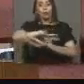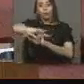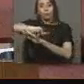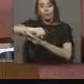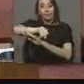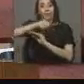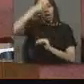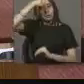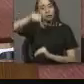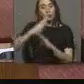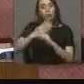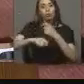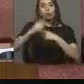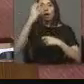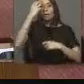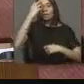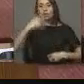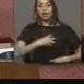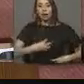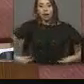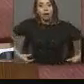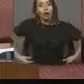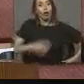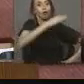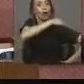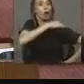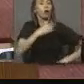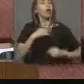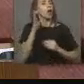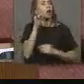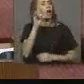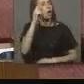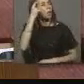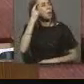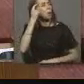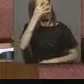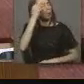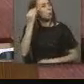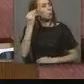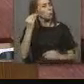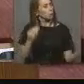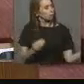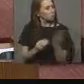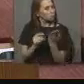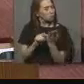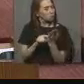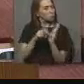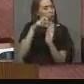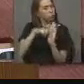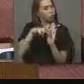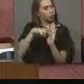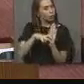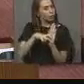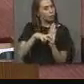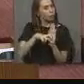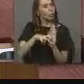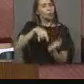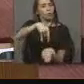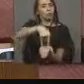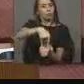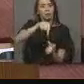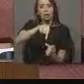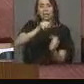sancionar el tráfico de órganos. Al menos yo no recuerdo haber visto pasar alguno en los últimos años sobre este punto